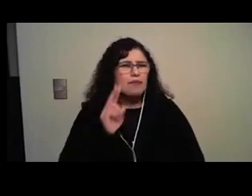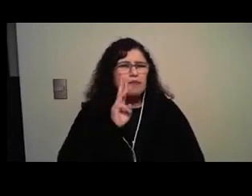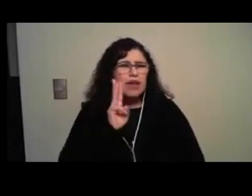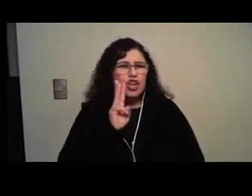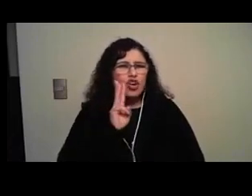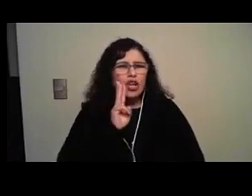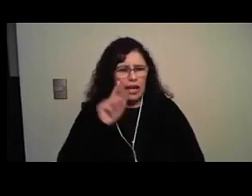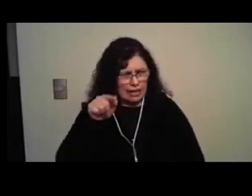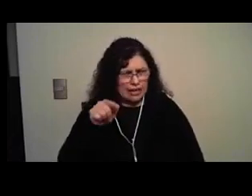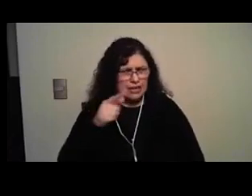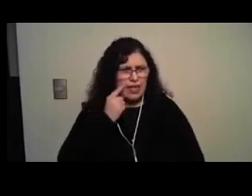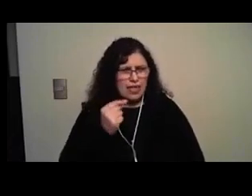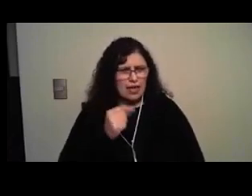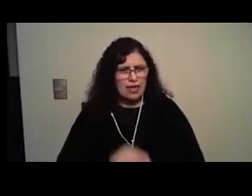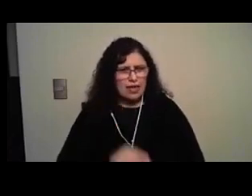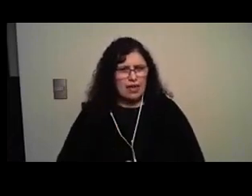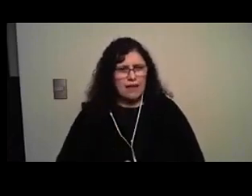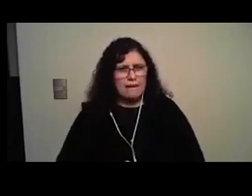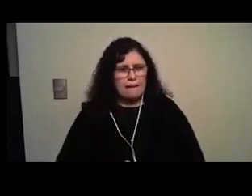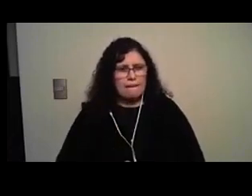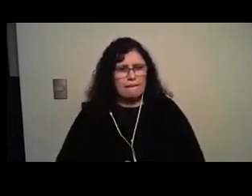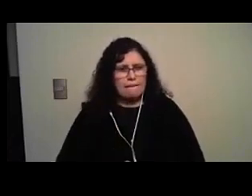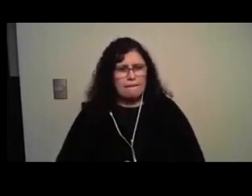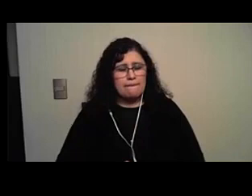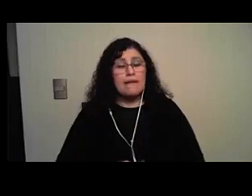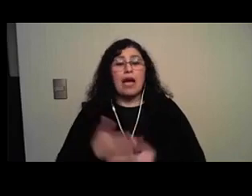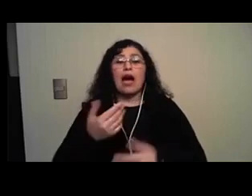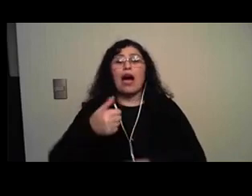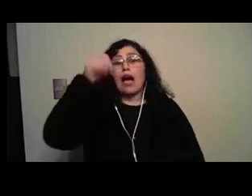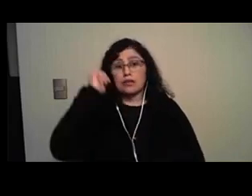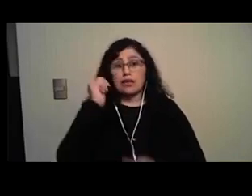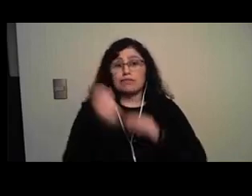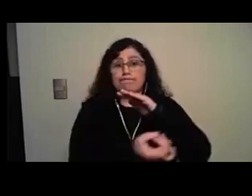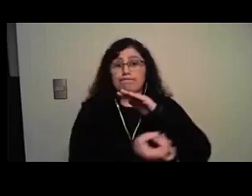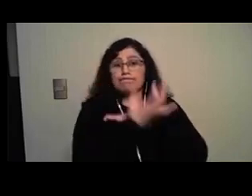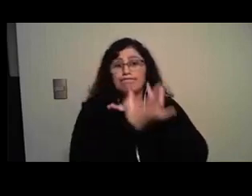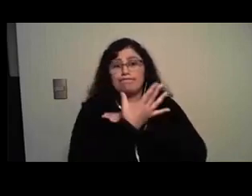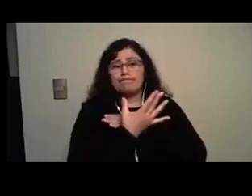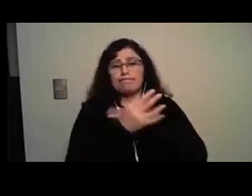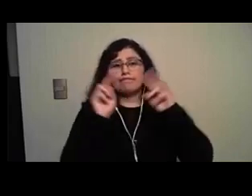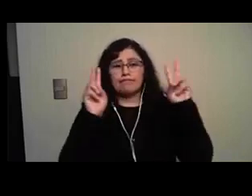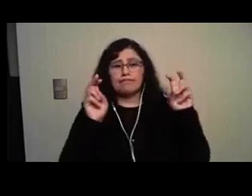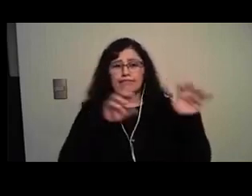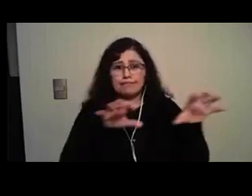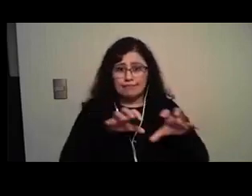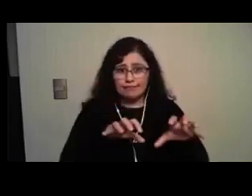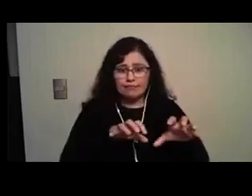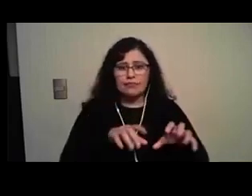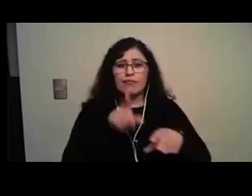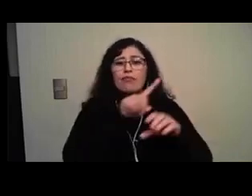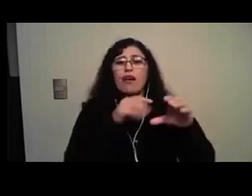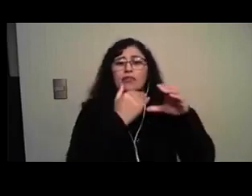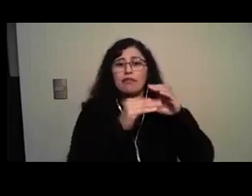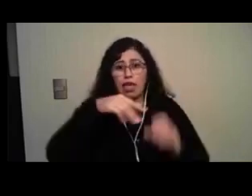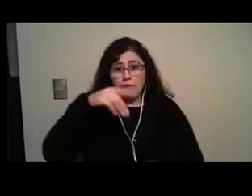perfecto. Ya, ayer subí material ya a Cibedu